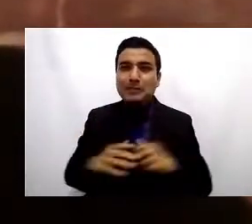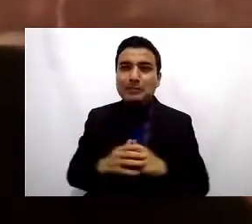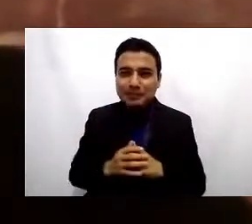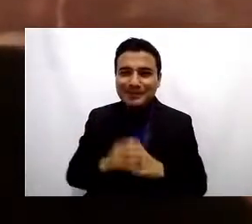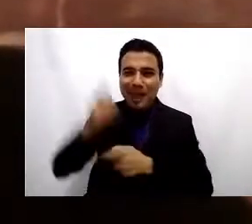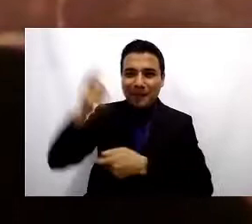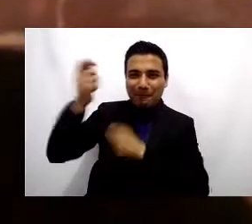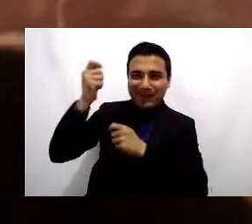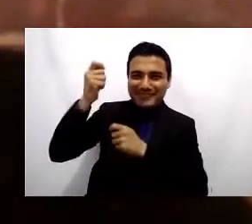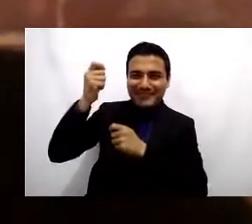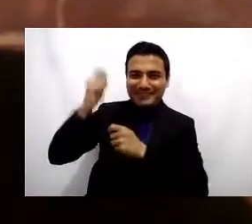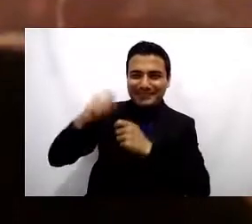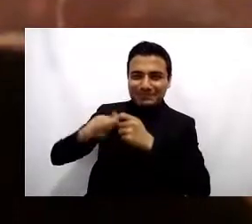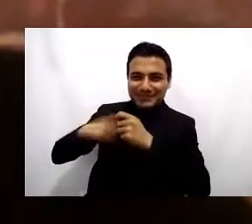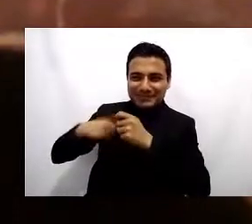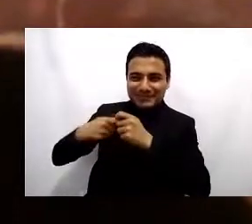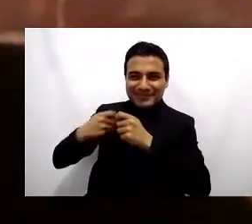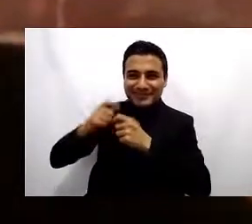a un río.